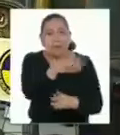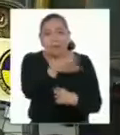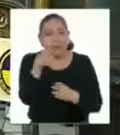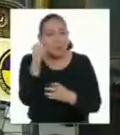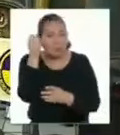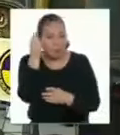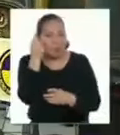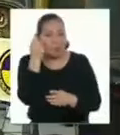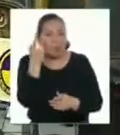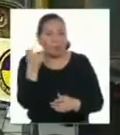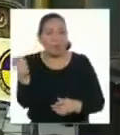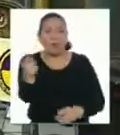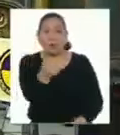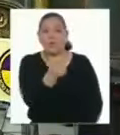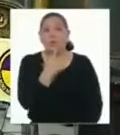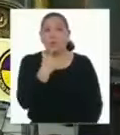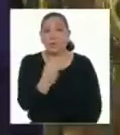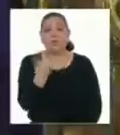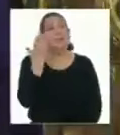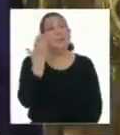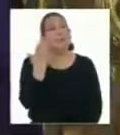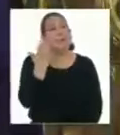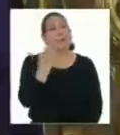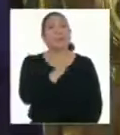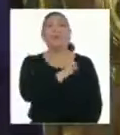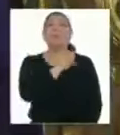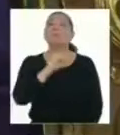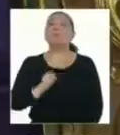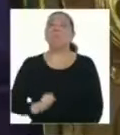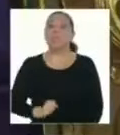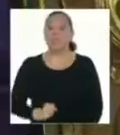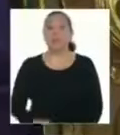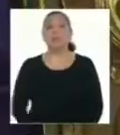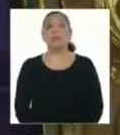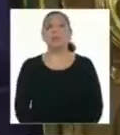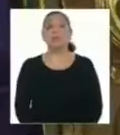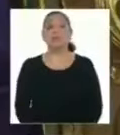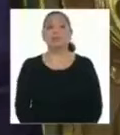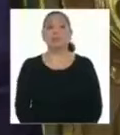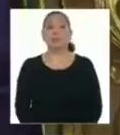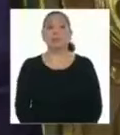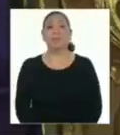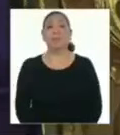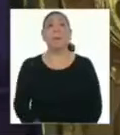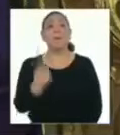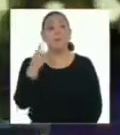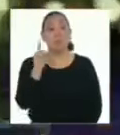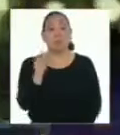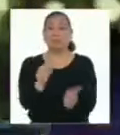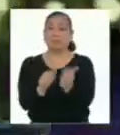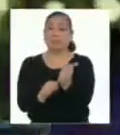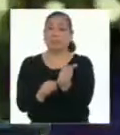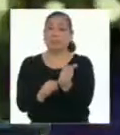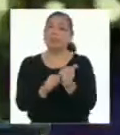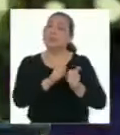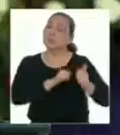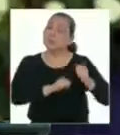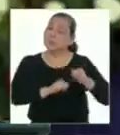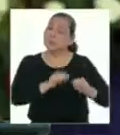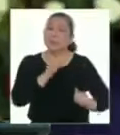comprensión. Roguemos al Señor. Te lo pedimos, Señor. Por nuestros hermanos que